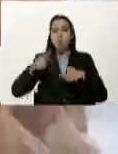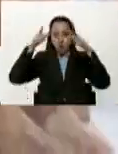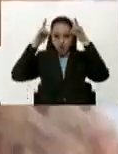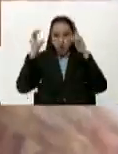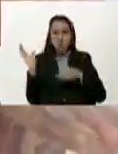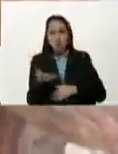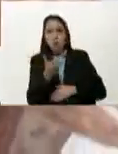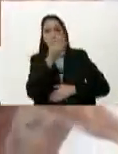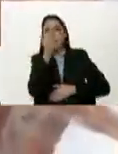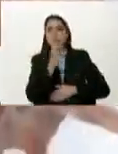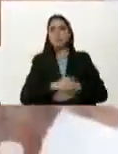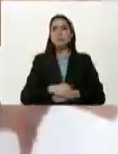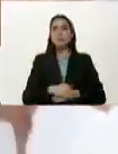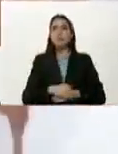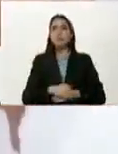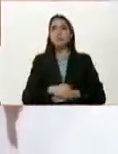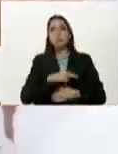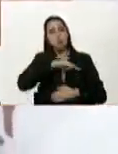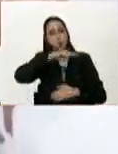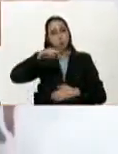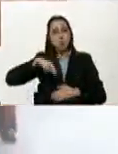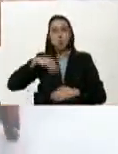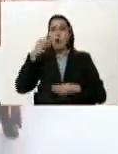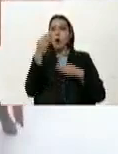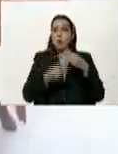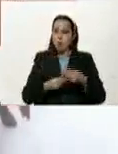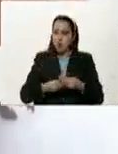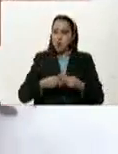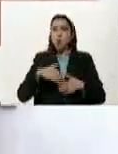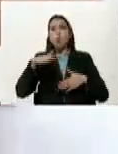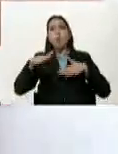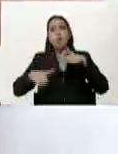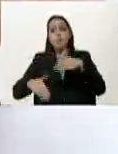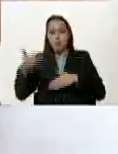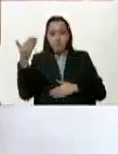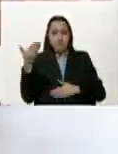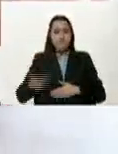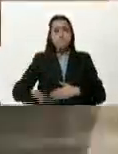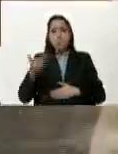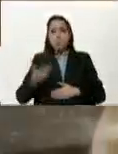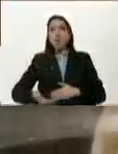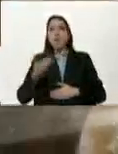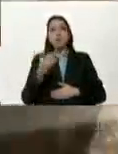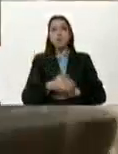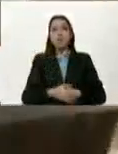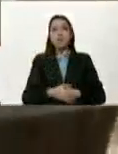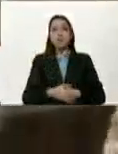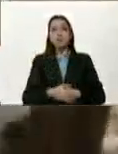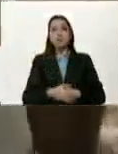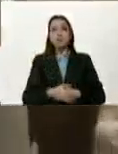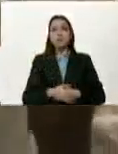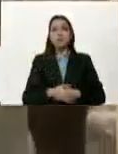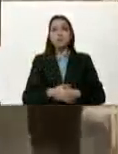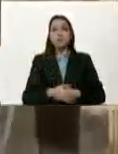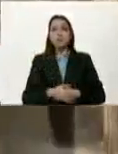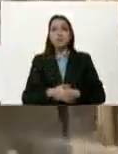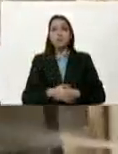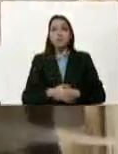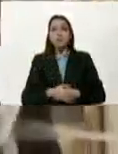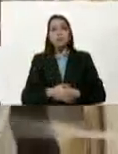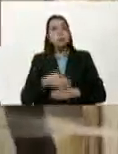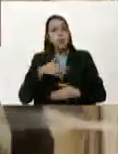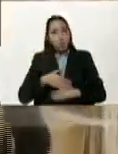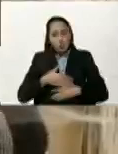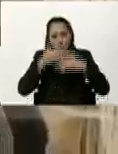animales creo que estamos estamos dando un gran paso un enorme paso un enorme paso en el